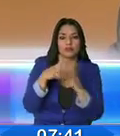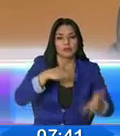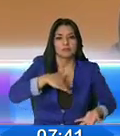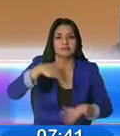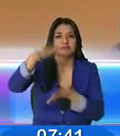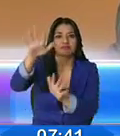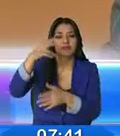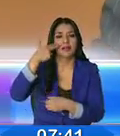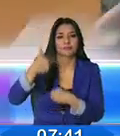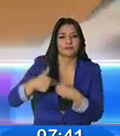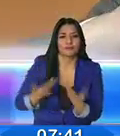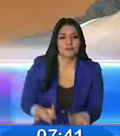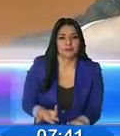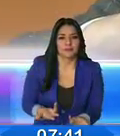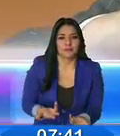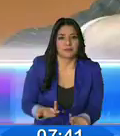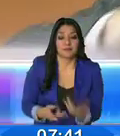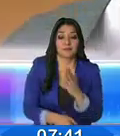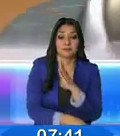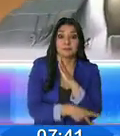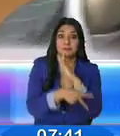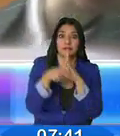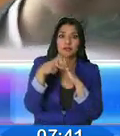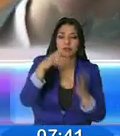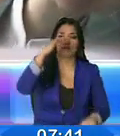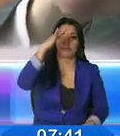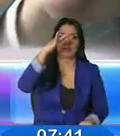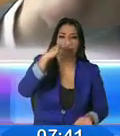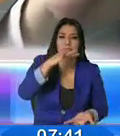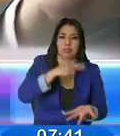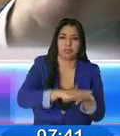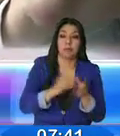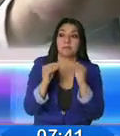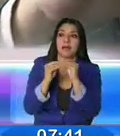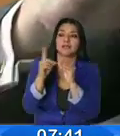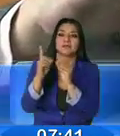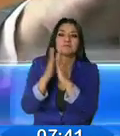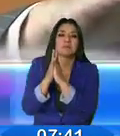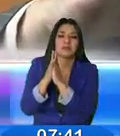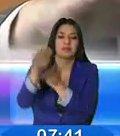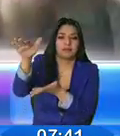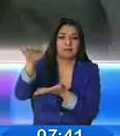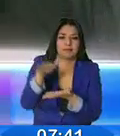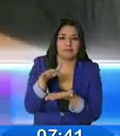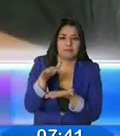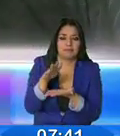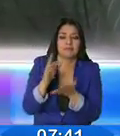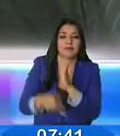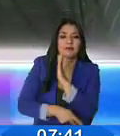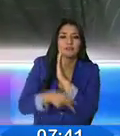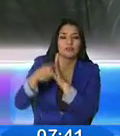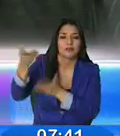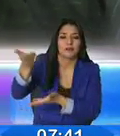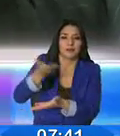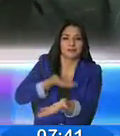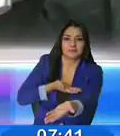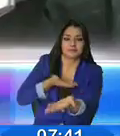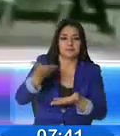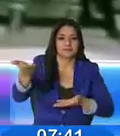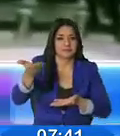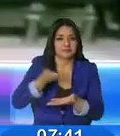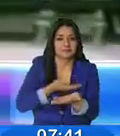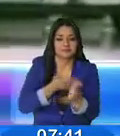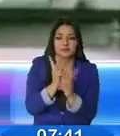de combustibles, porque se van a cruzar. Mayor va a ser la demanda de los hidrocarburos y en cambio la producción va a ir